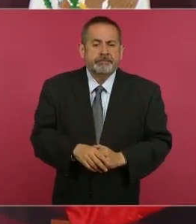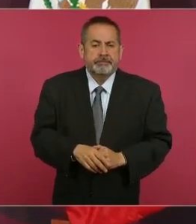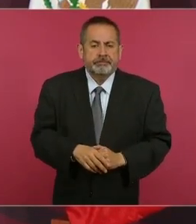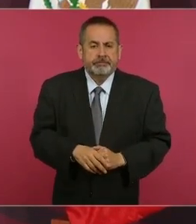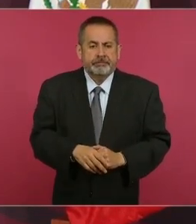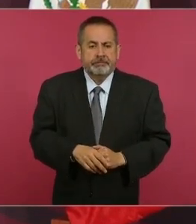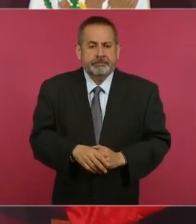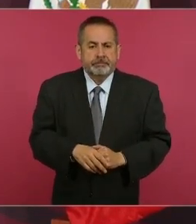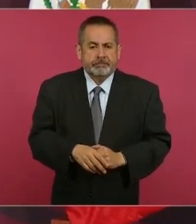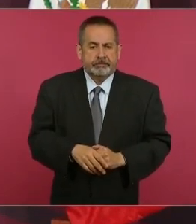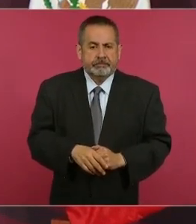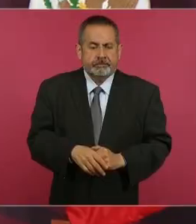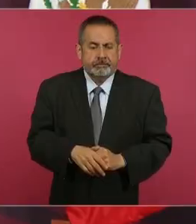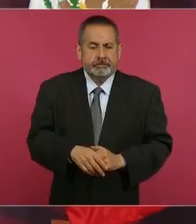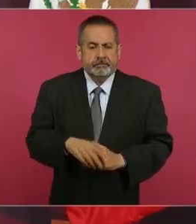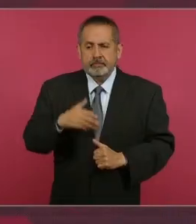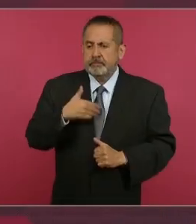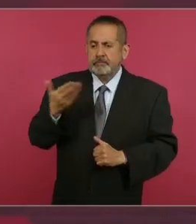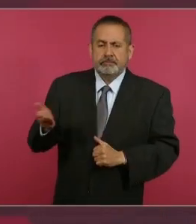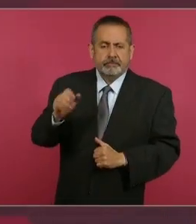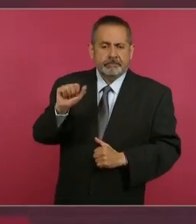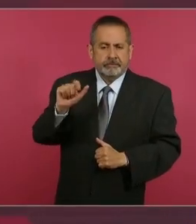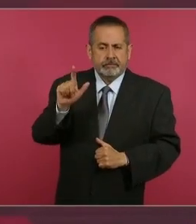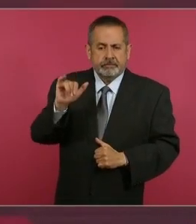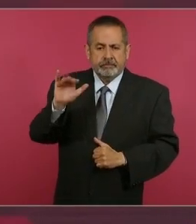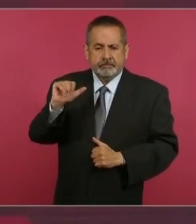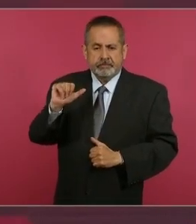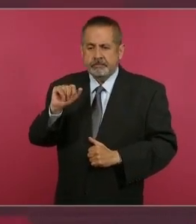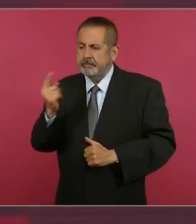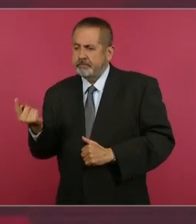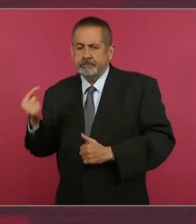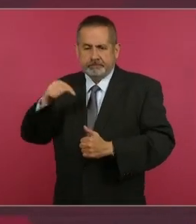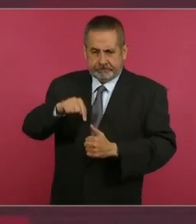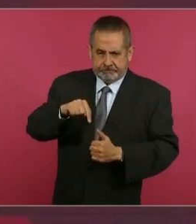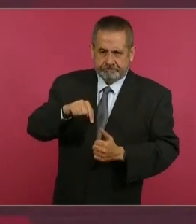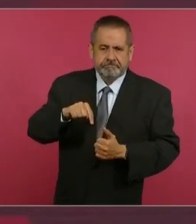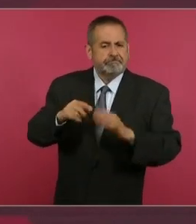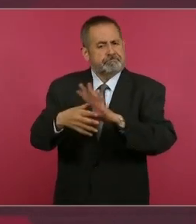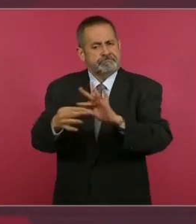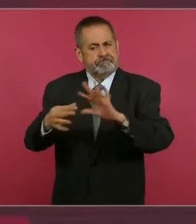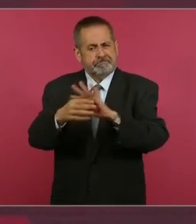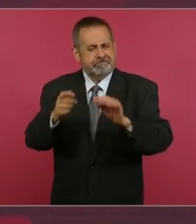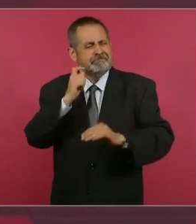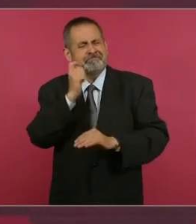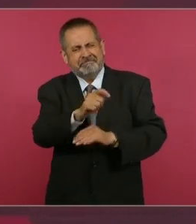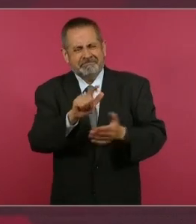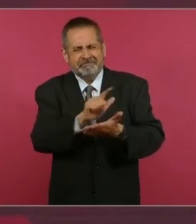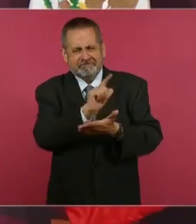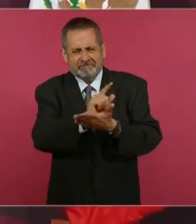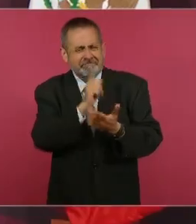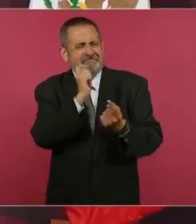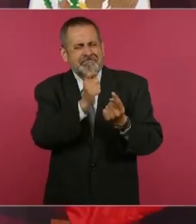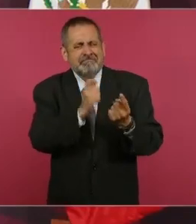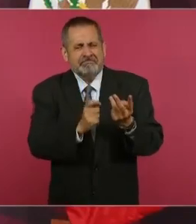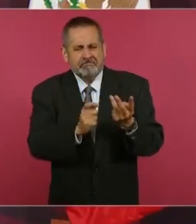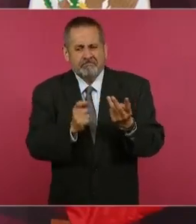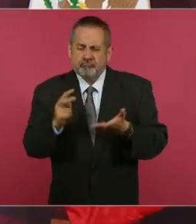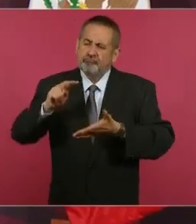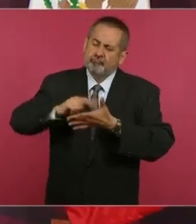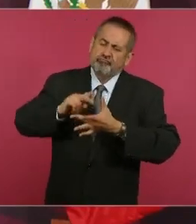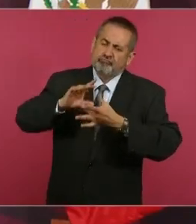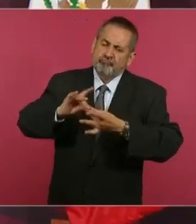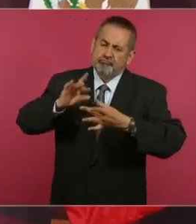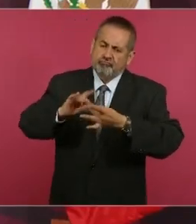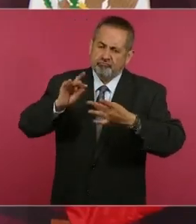a pedirle a Alicia que explique sobre esas disposiciones, ¿sí?, legales